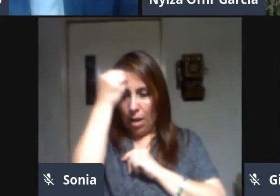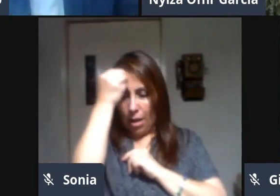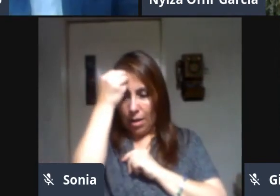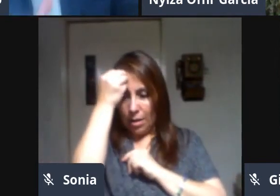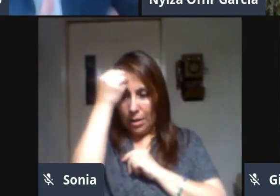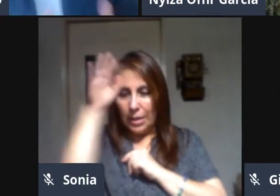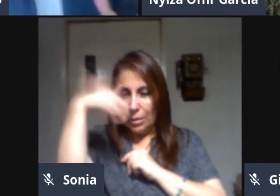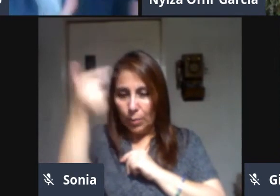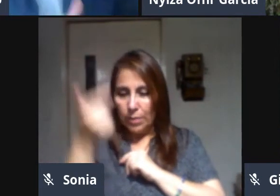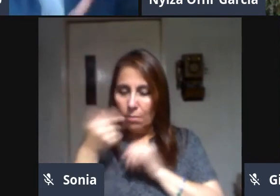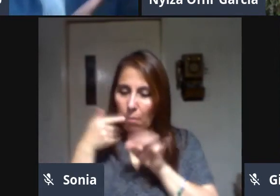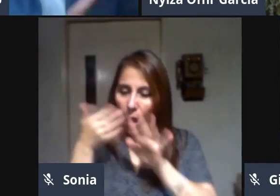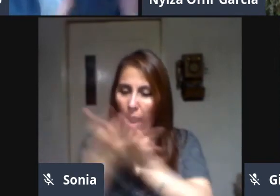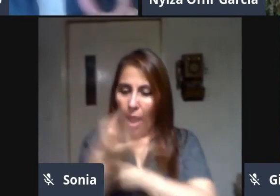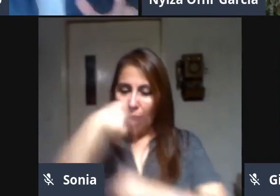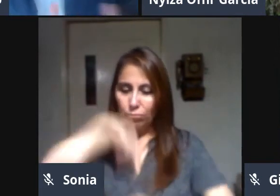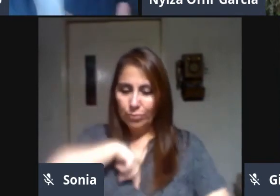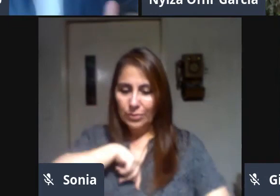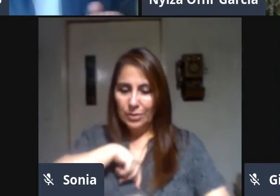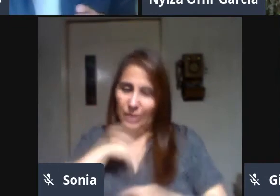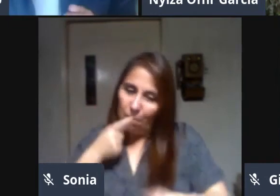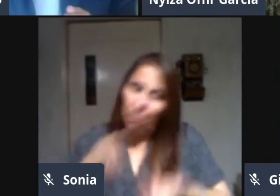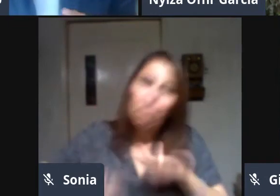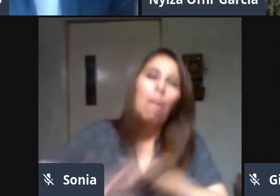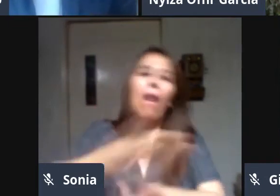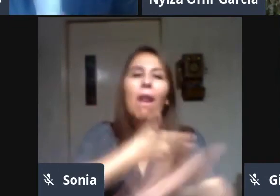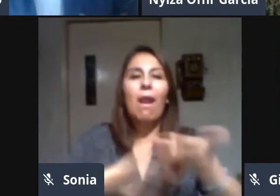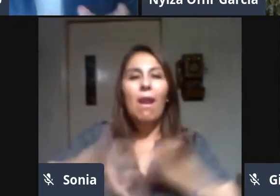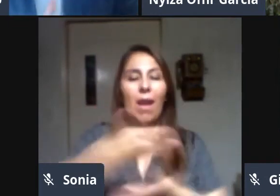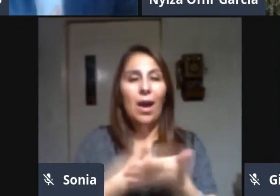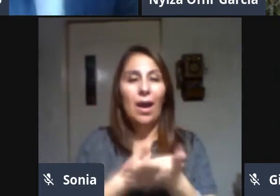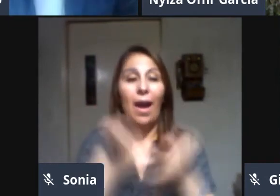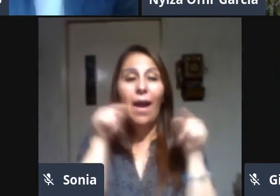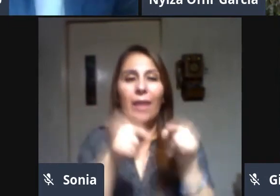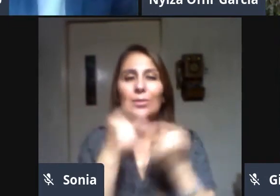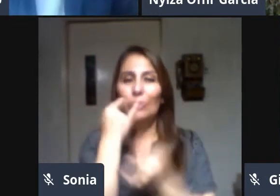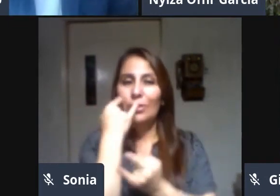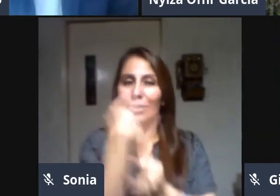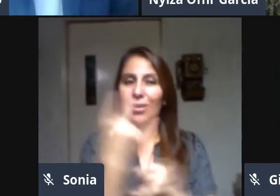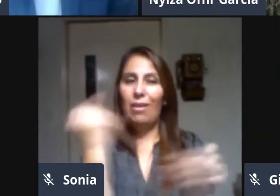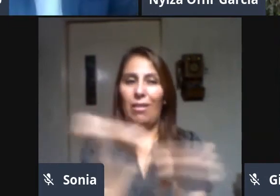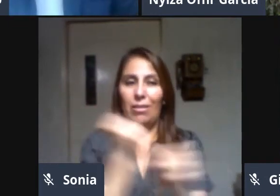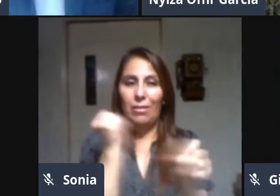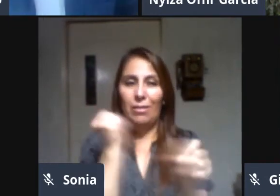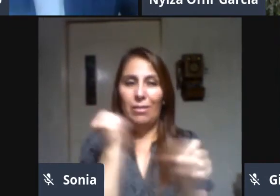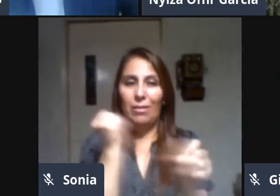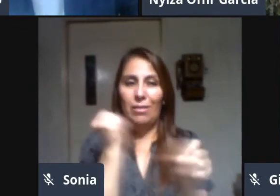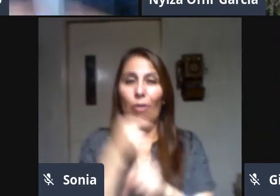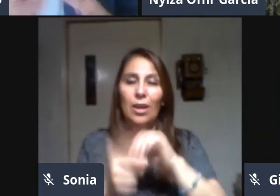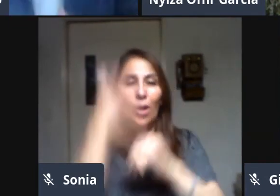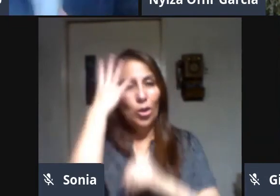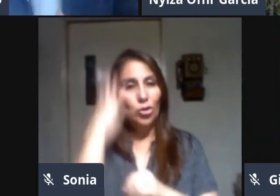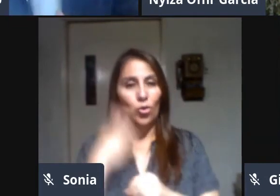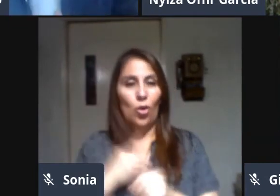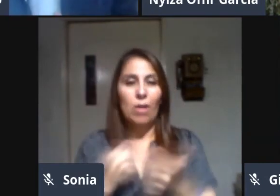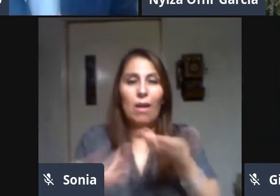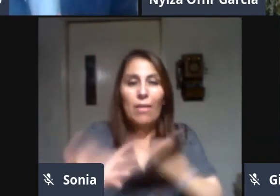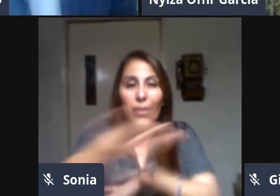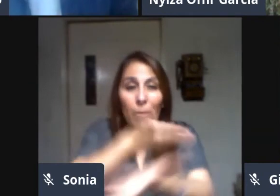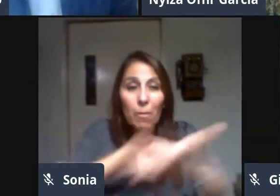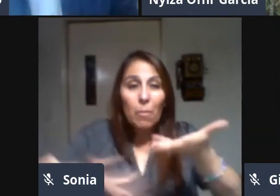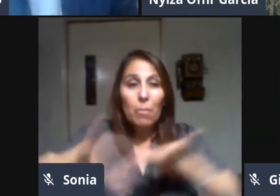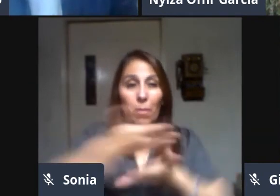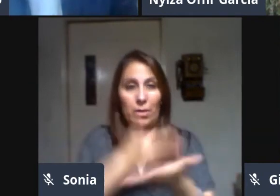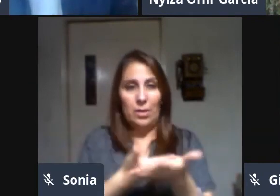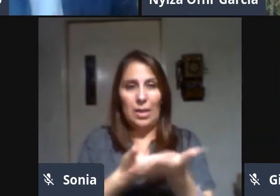de ser pareja lo interesante lo que dice llevan el compartir o el compartir ese sentido profundo